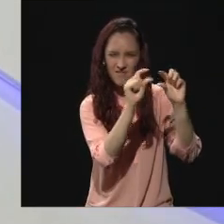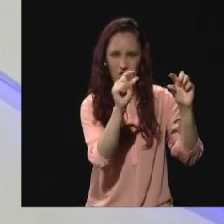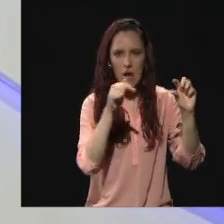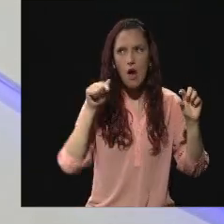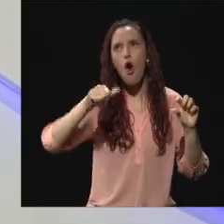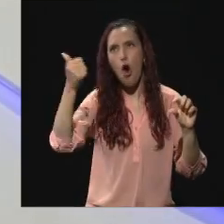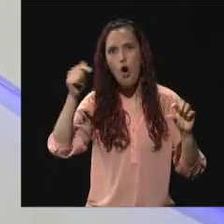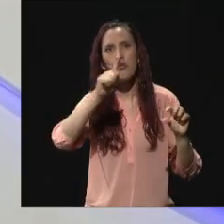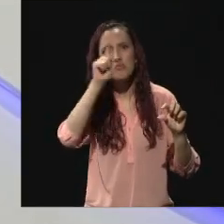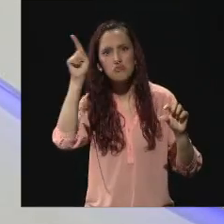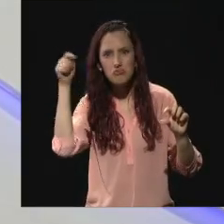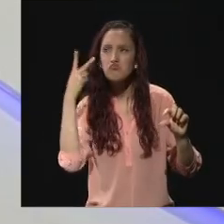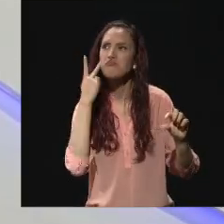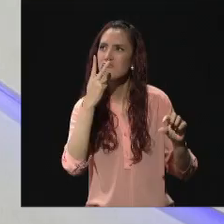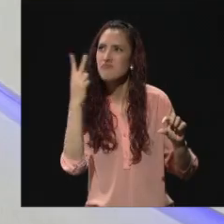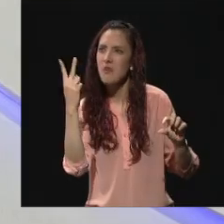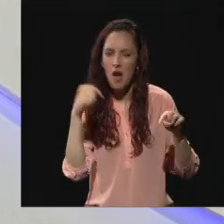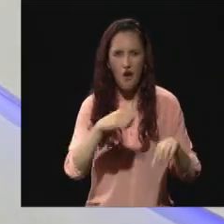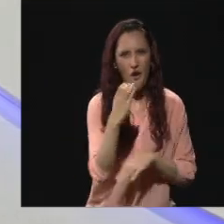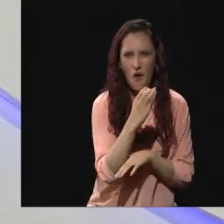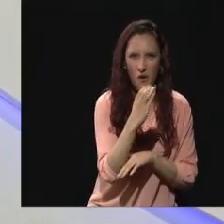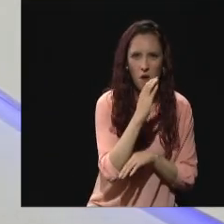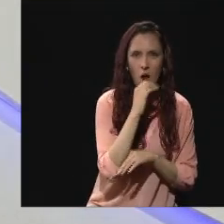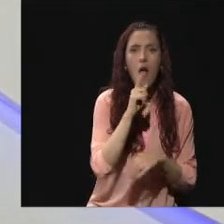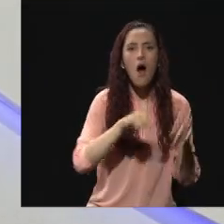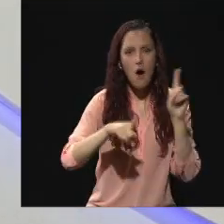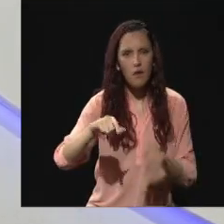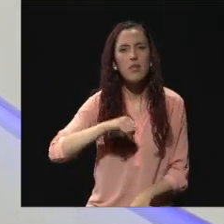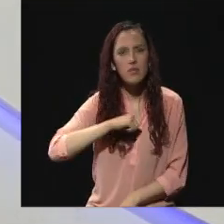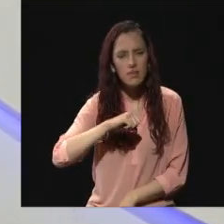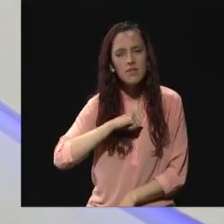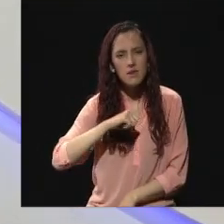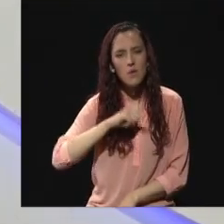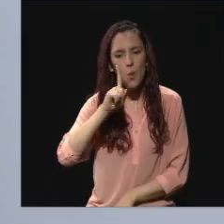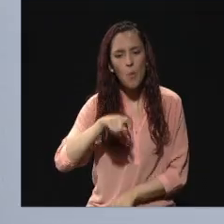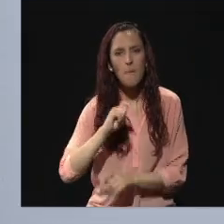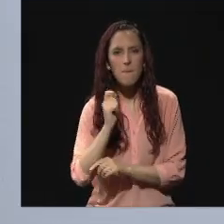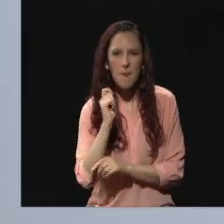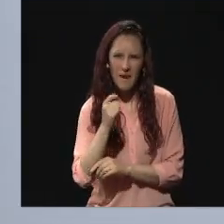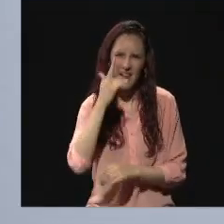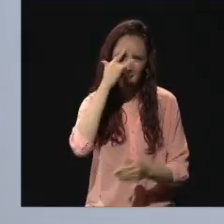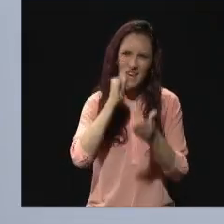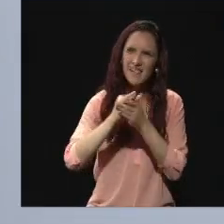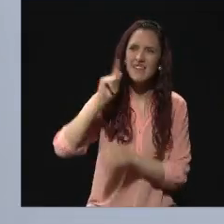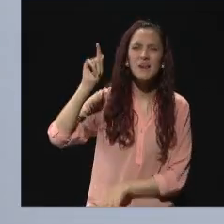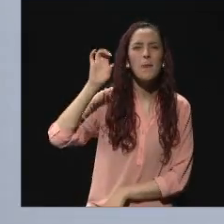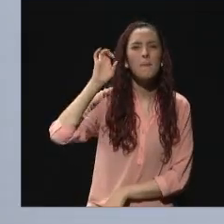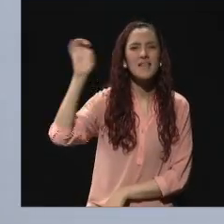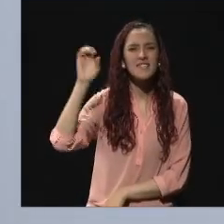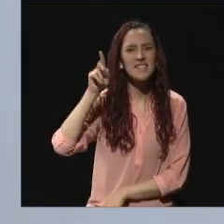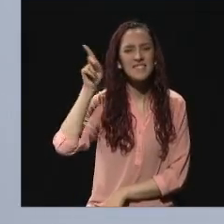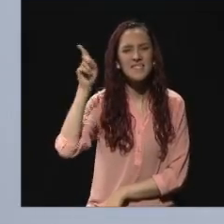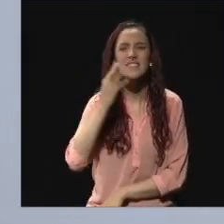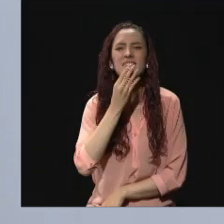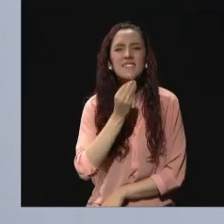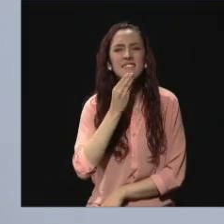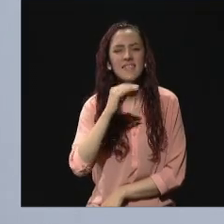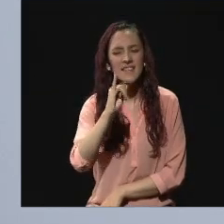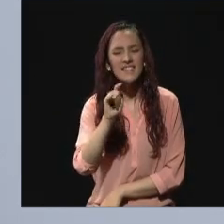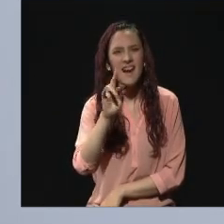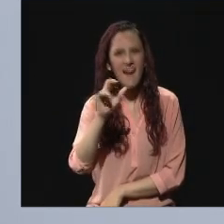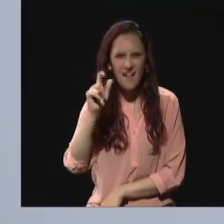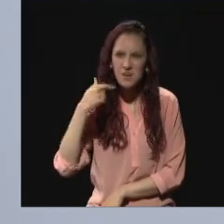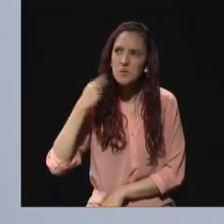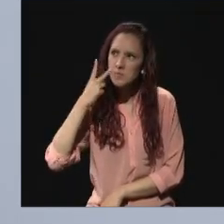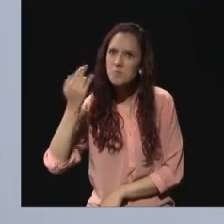es que incluso manejan prepago me explico l sólo vienen creo que en israel es el medidor conectado a la red de